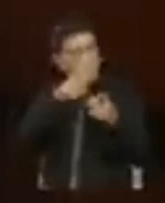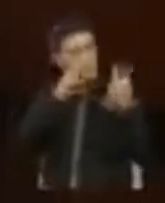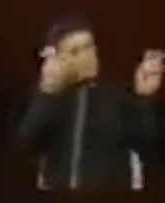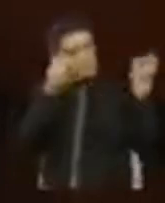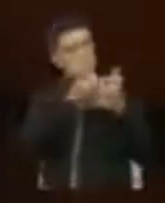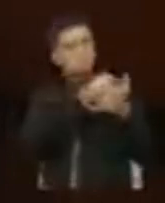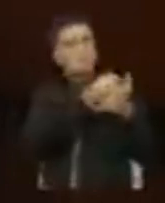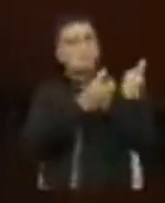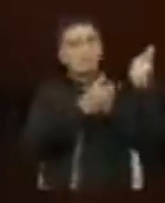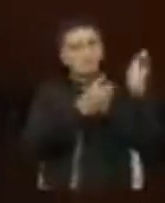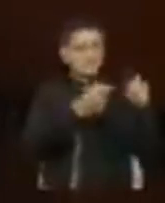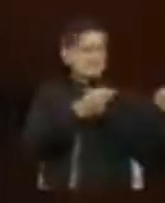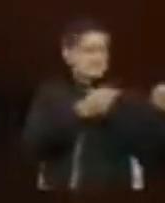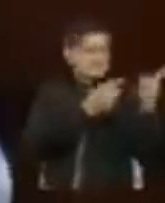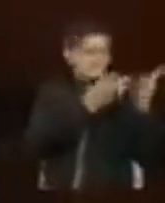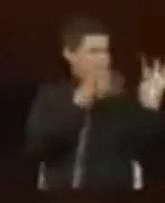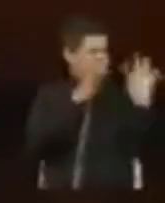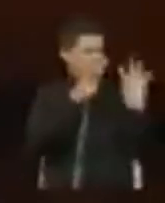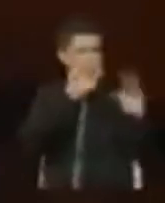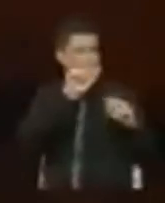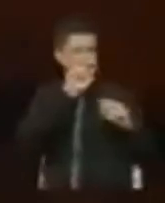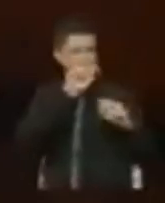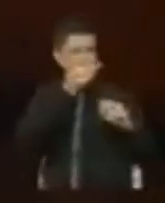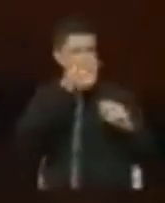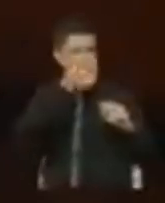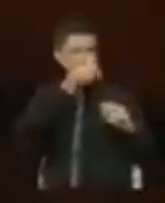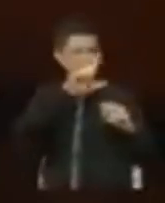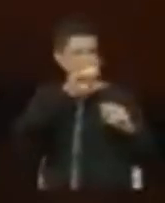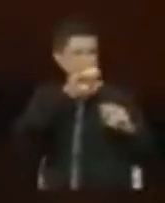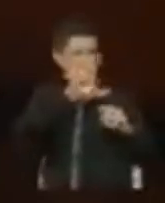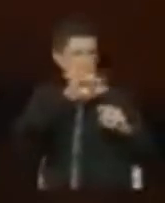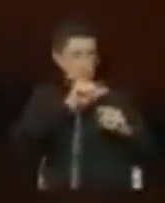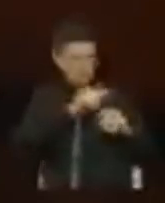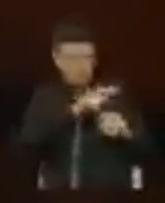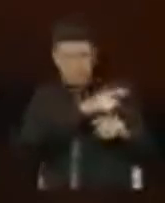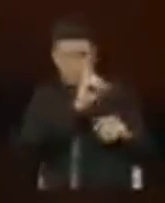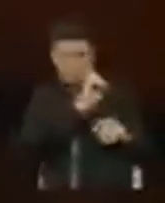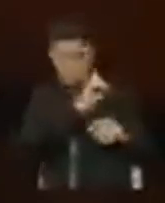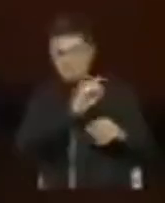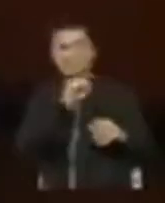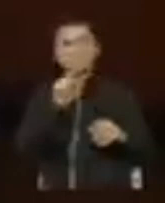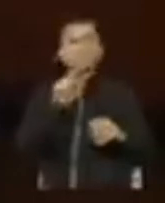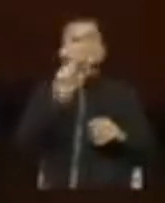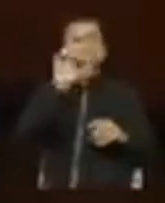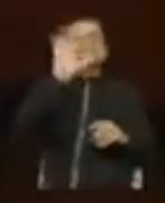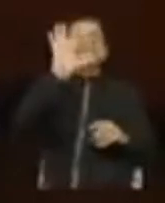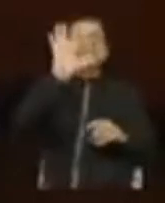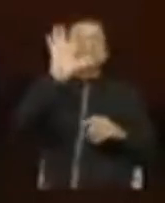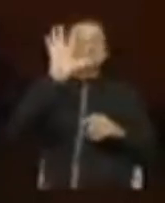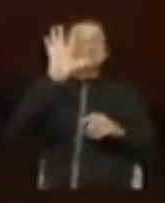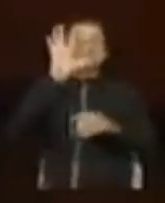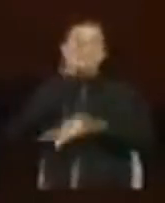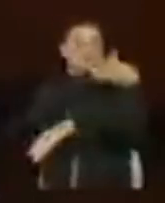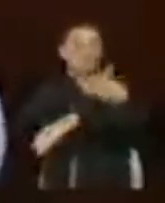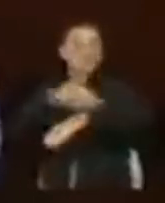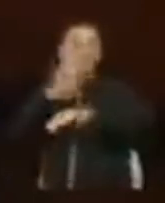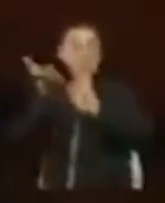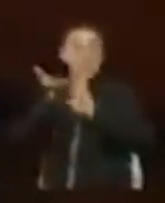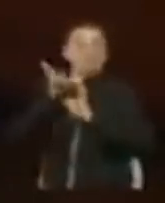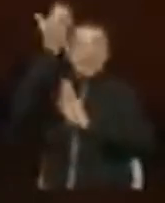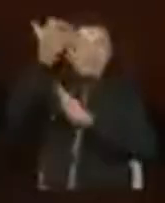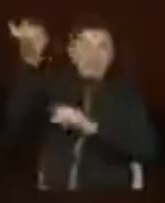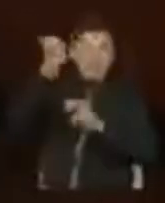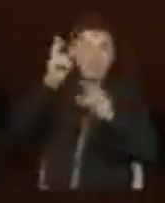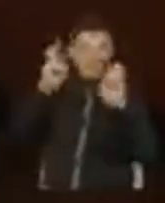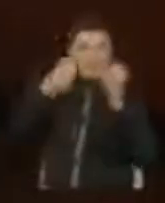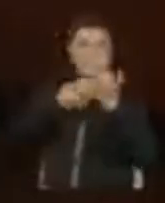dice la senadora Angélica Lozano. Son las pensiones de 5.600.000 en adelante las que estarían gravadas por este